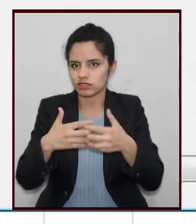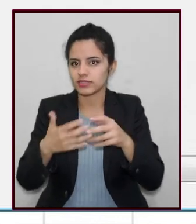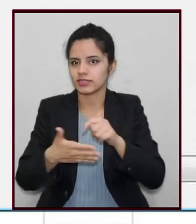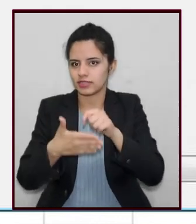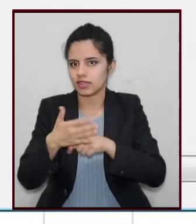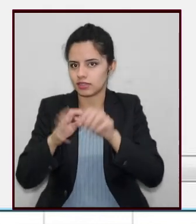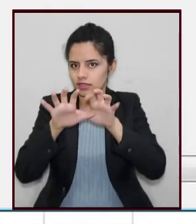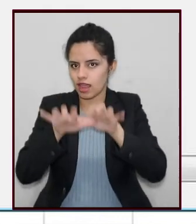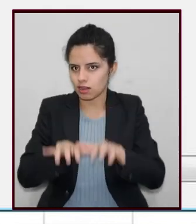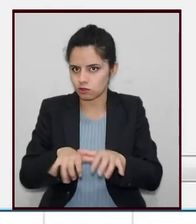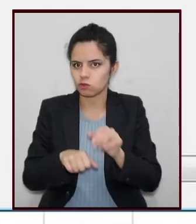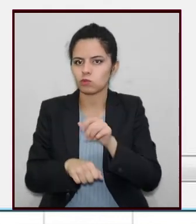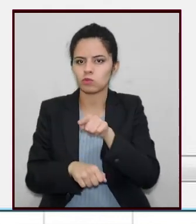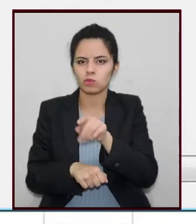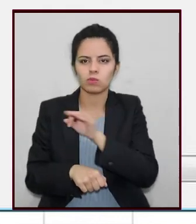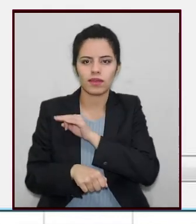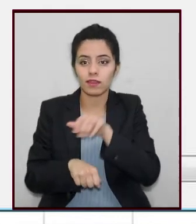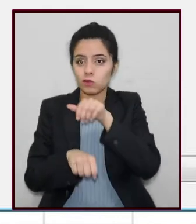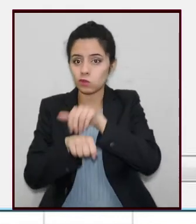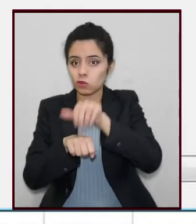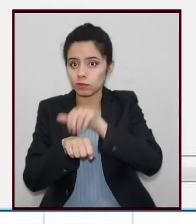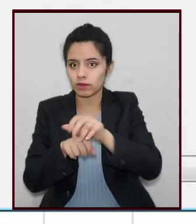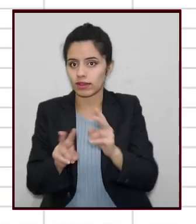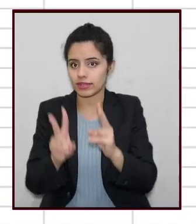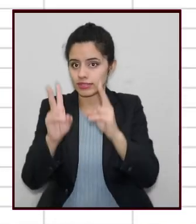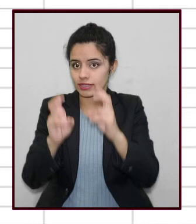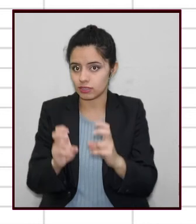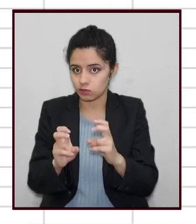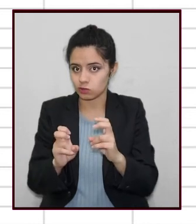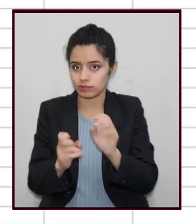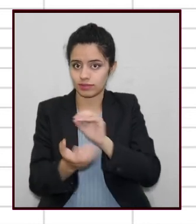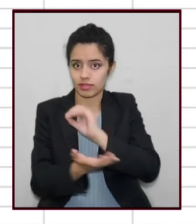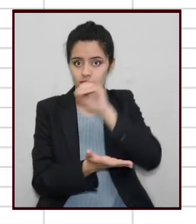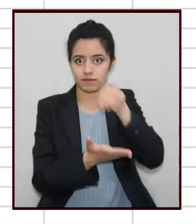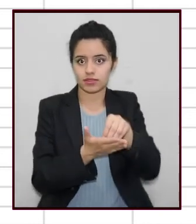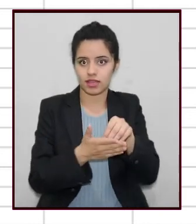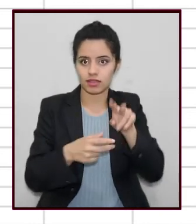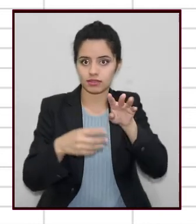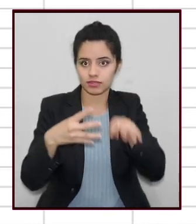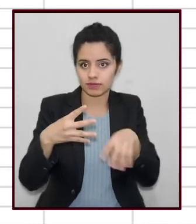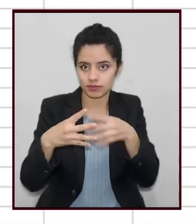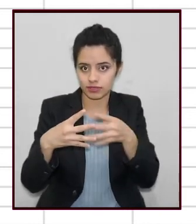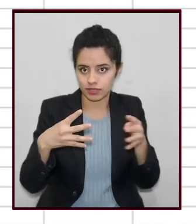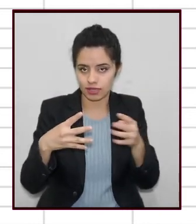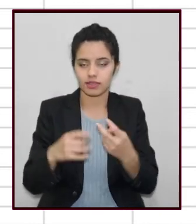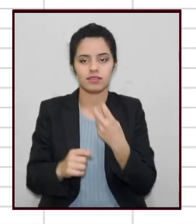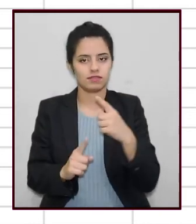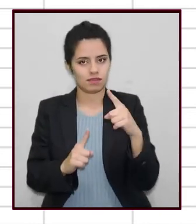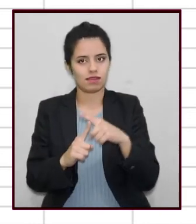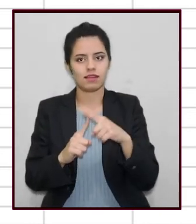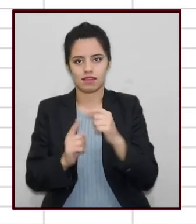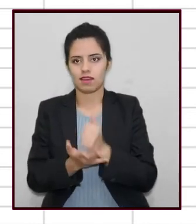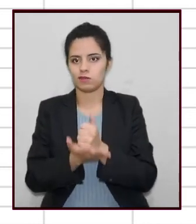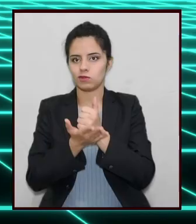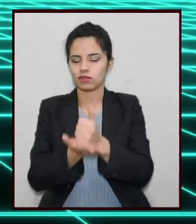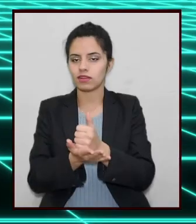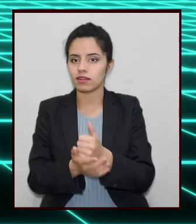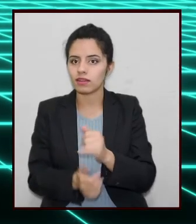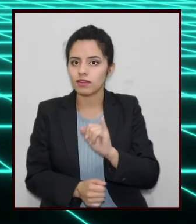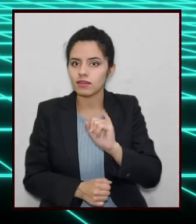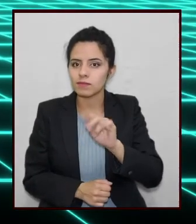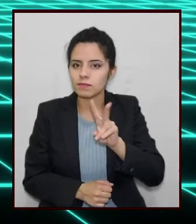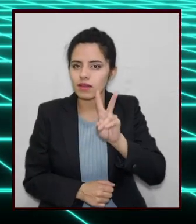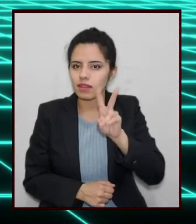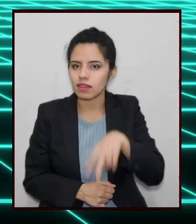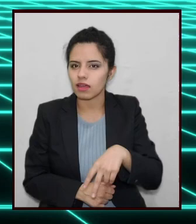con el que puedes, por ejemplo, extraer datos numéricos de un escrito para después colocarlos en la hoja de cálculo. Eso tira paro en las tareas, chicos. Sí,